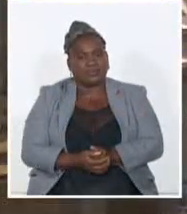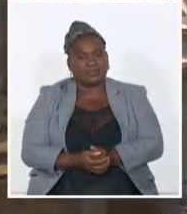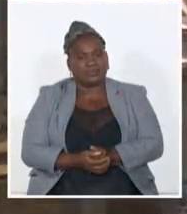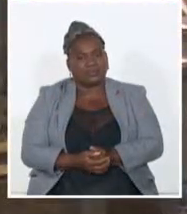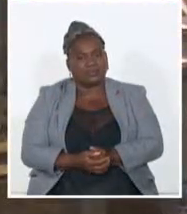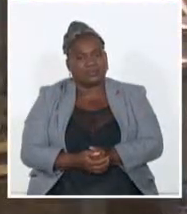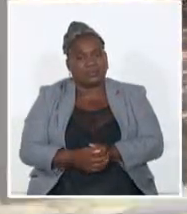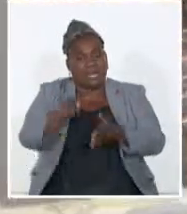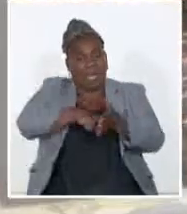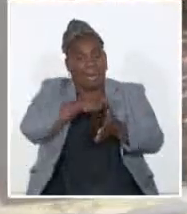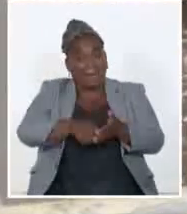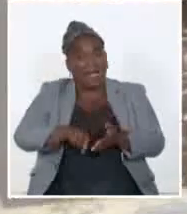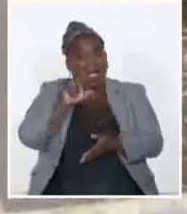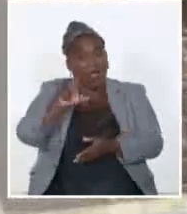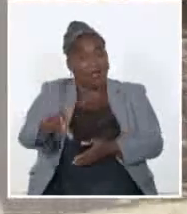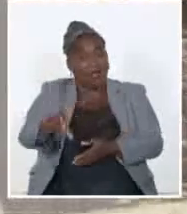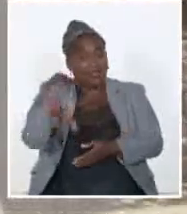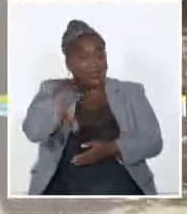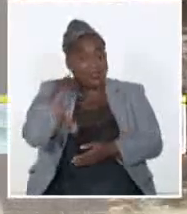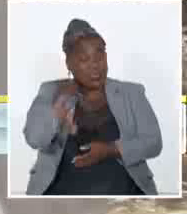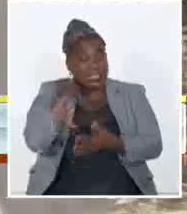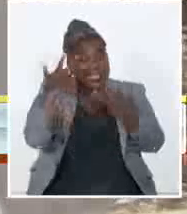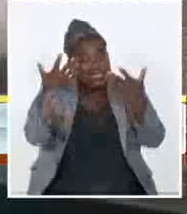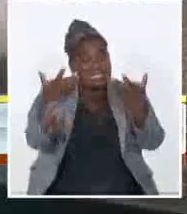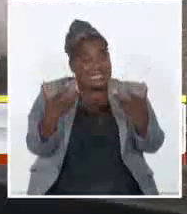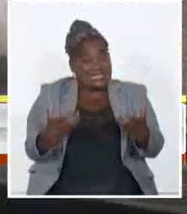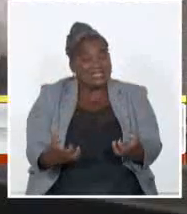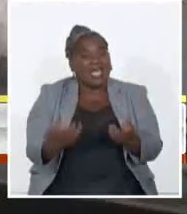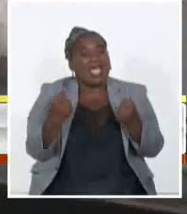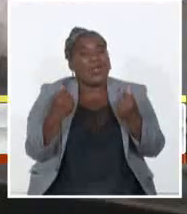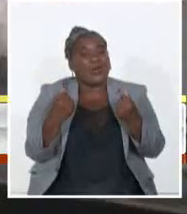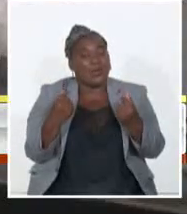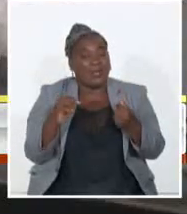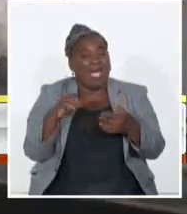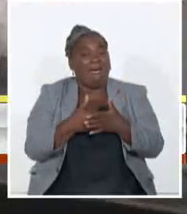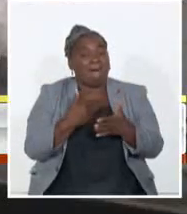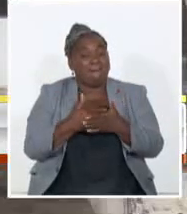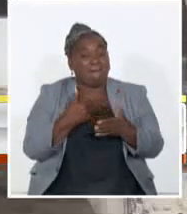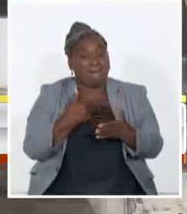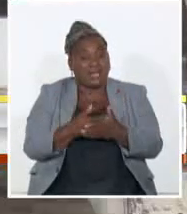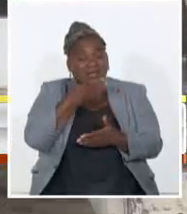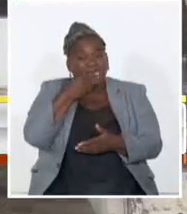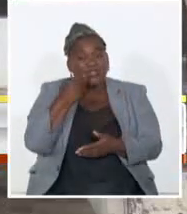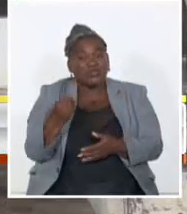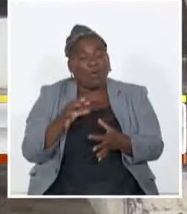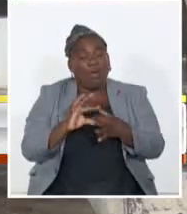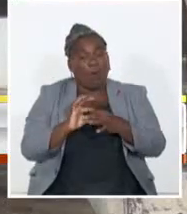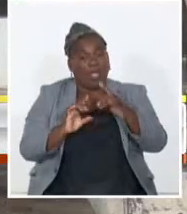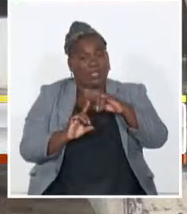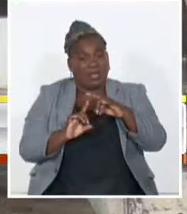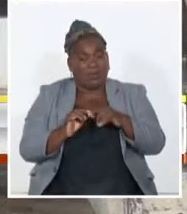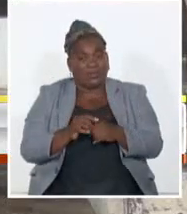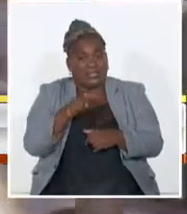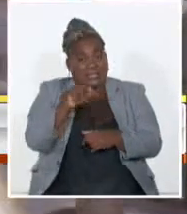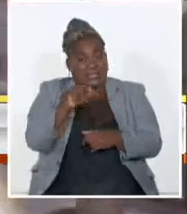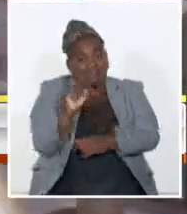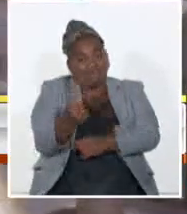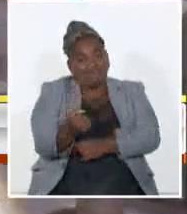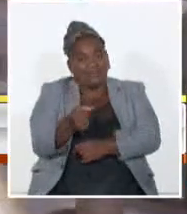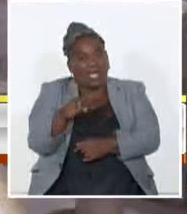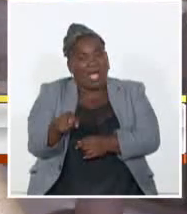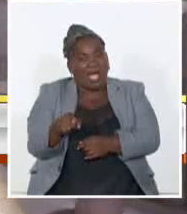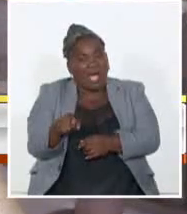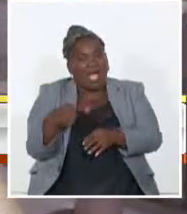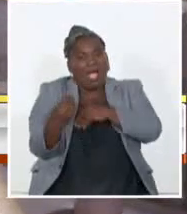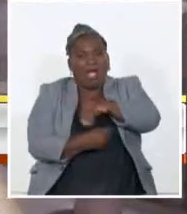De los últimos años llevaron al deterioro de la economía en la empresa azucarera Argeo Martínez de Guantánamo. Eso obliga a redimensionar